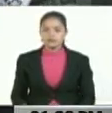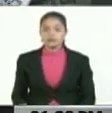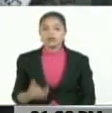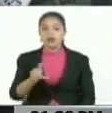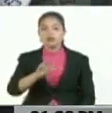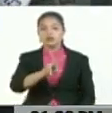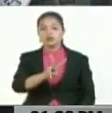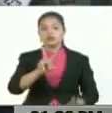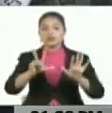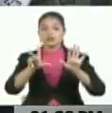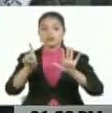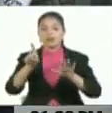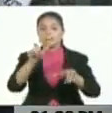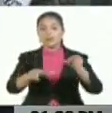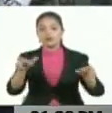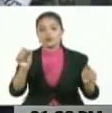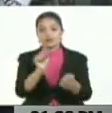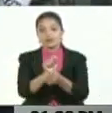286 detenidos.